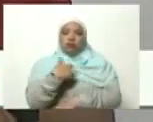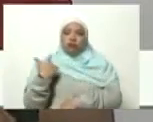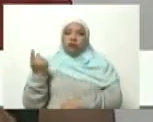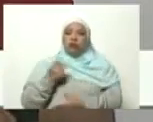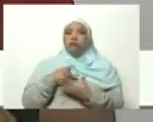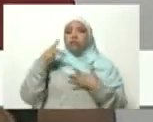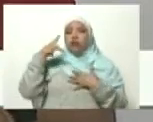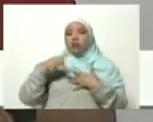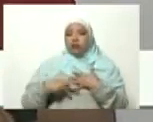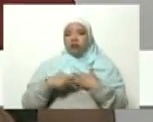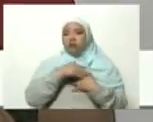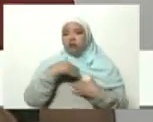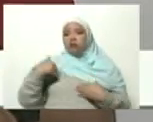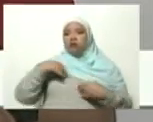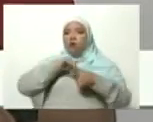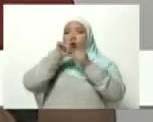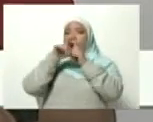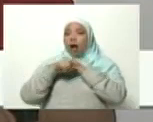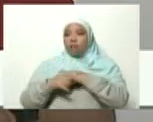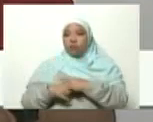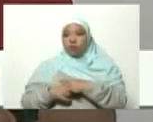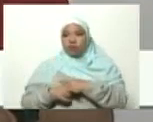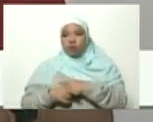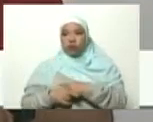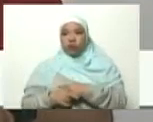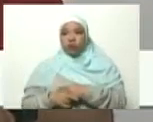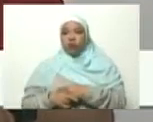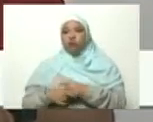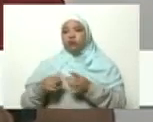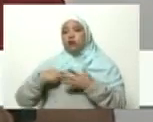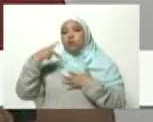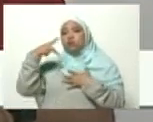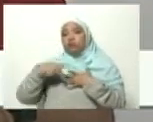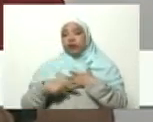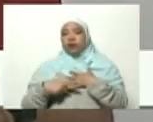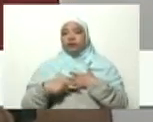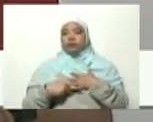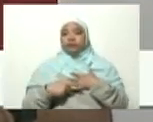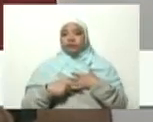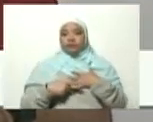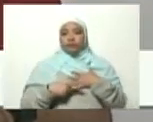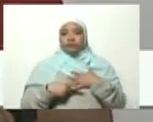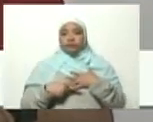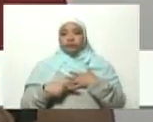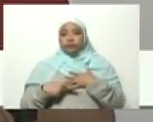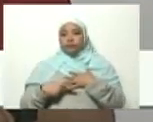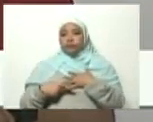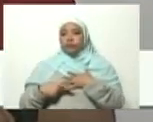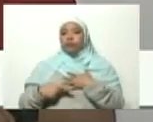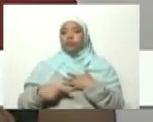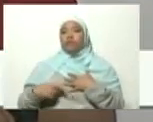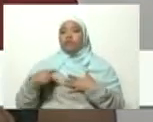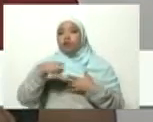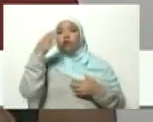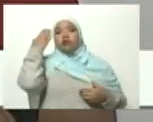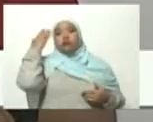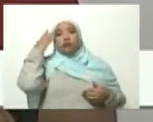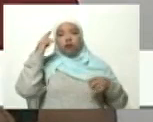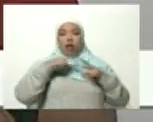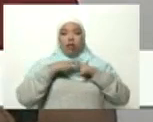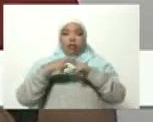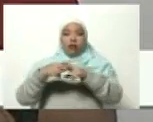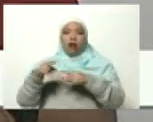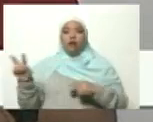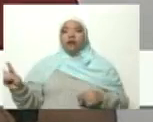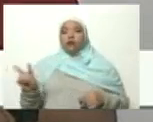ahí que quieren un cambio también, en una propuesta. Ah, ¿quién es la presidencia? ¿Saben para qué? Para entregar este país,